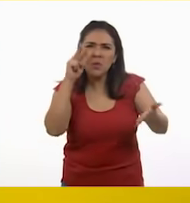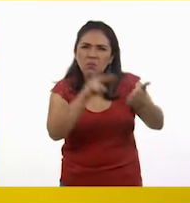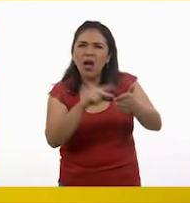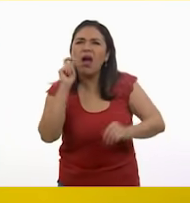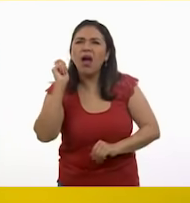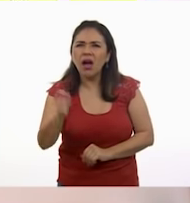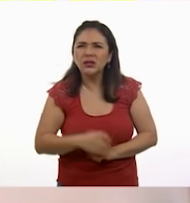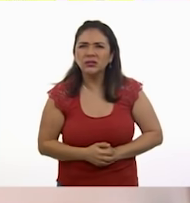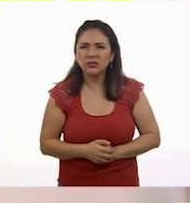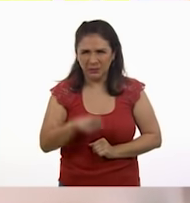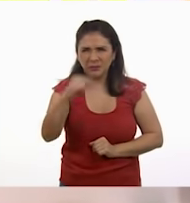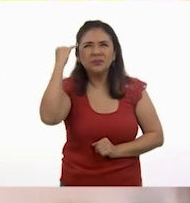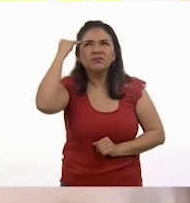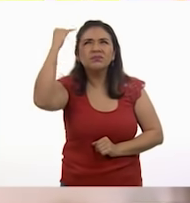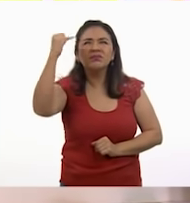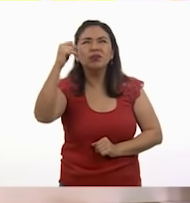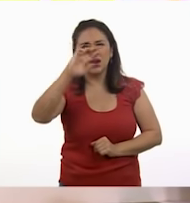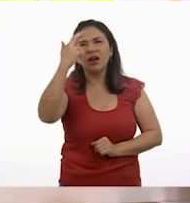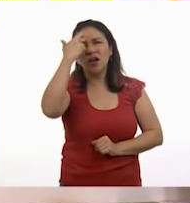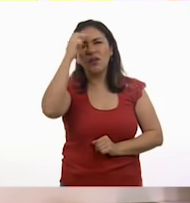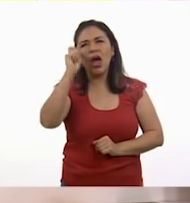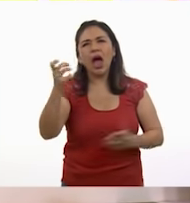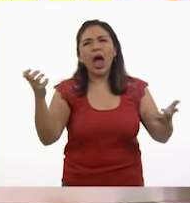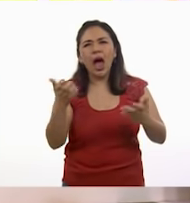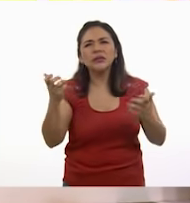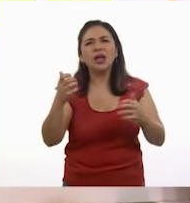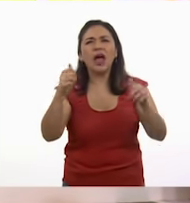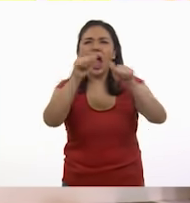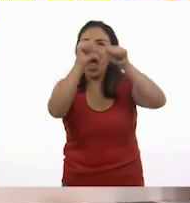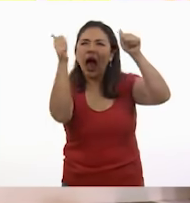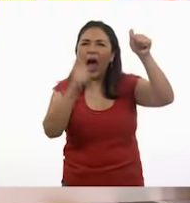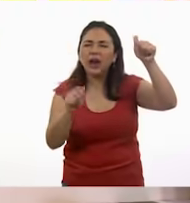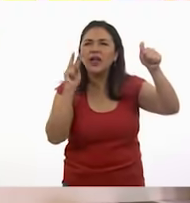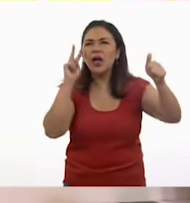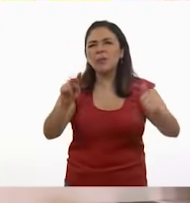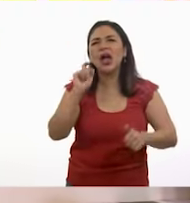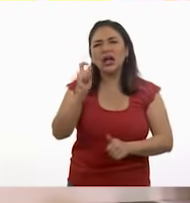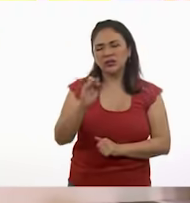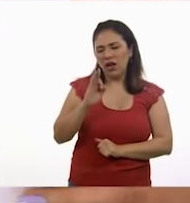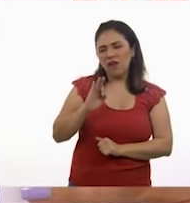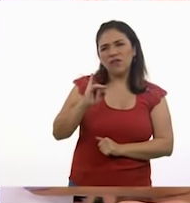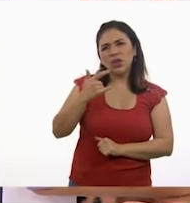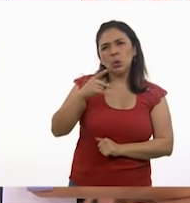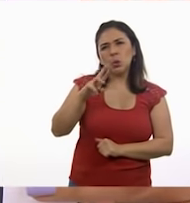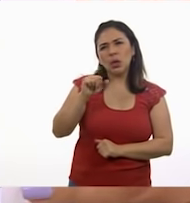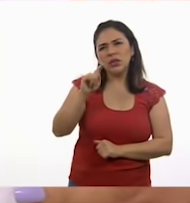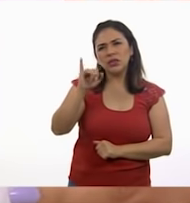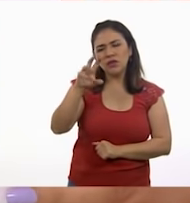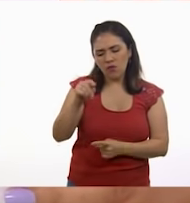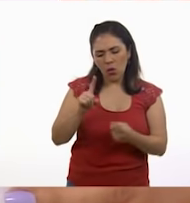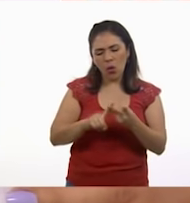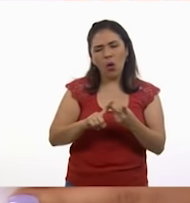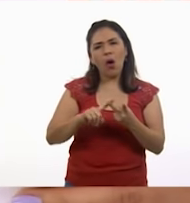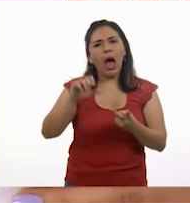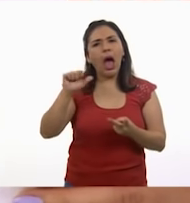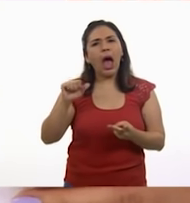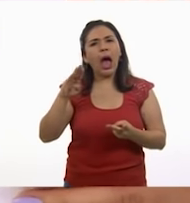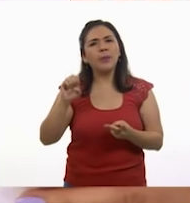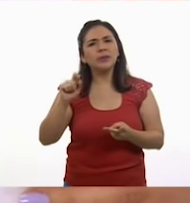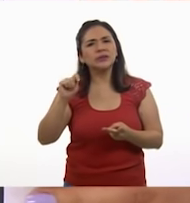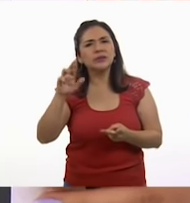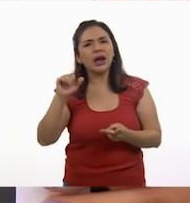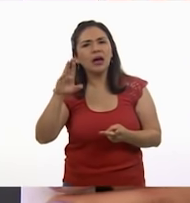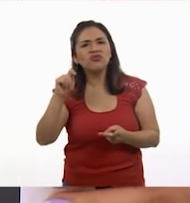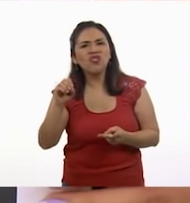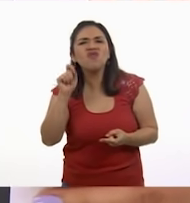buenos de manera general te acuerdas de lo que hemos analizado de las obras vistas era figurativo abstracto es completamente figura completamente